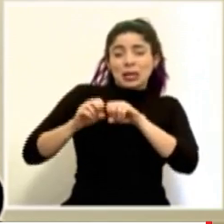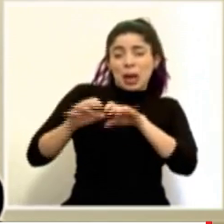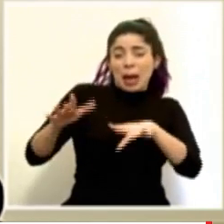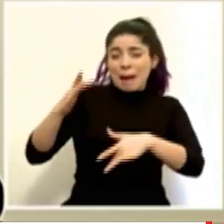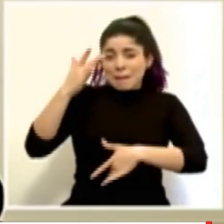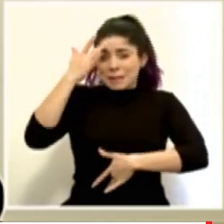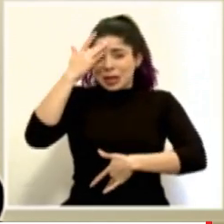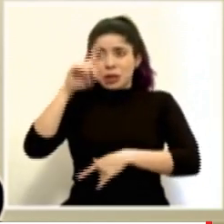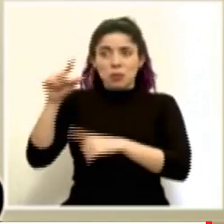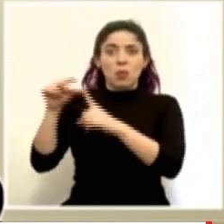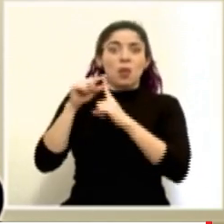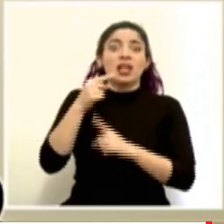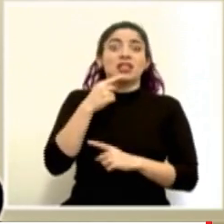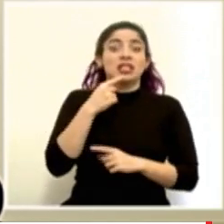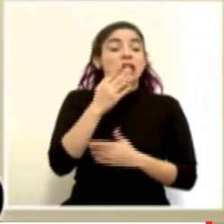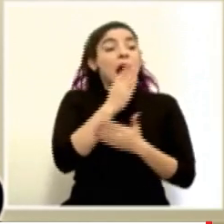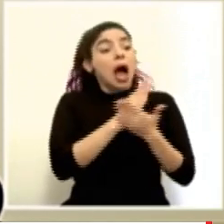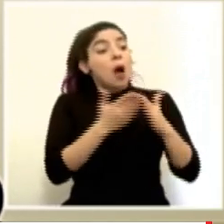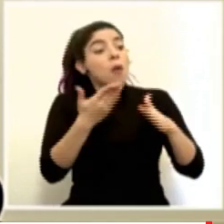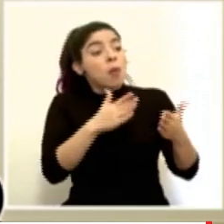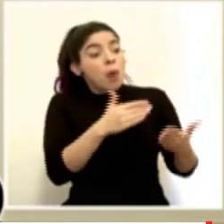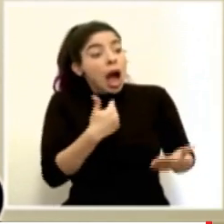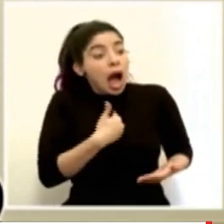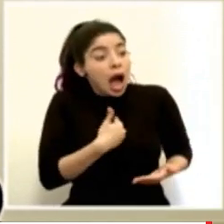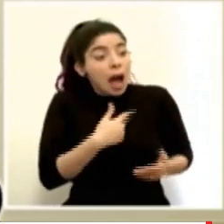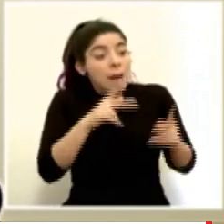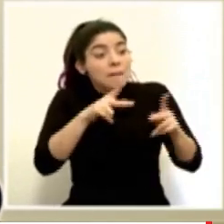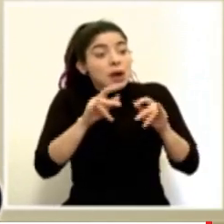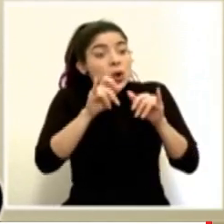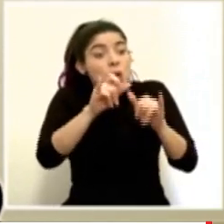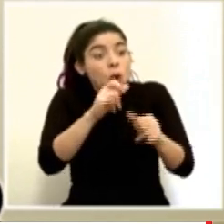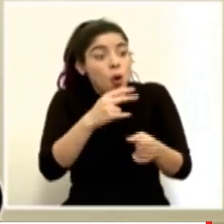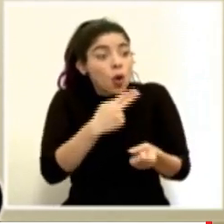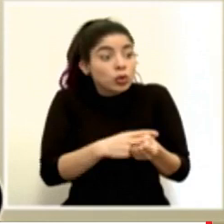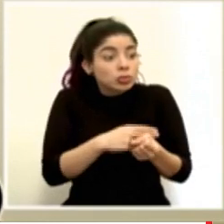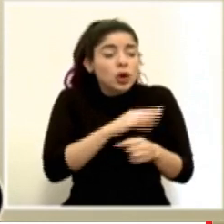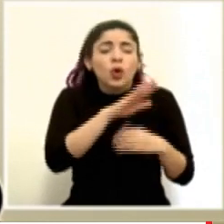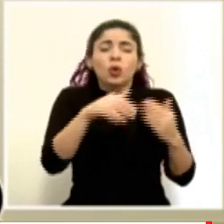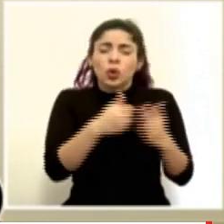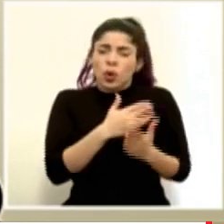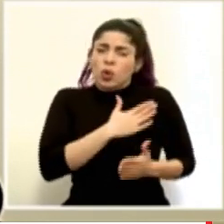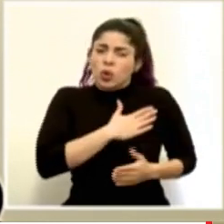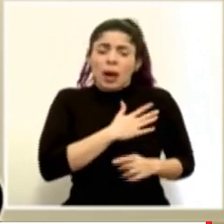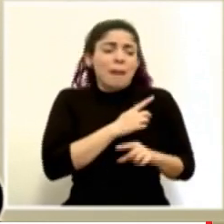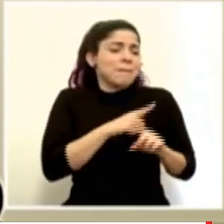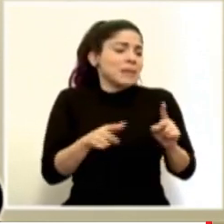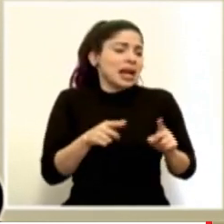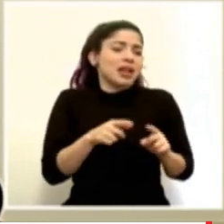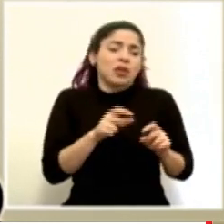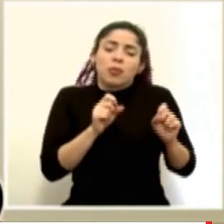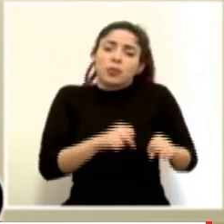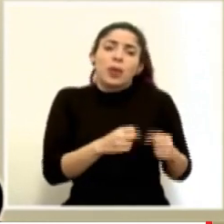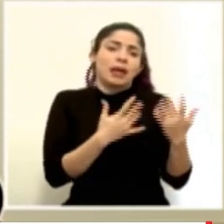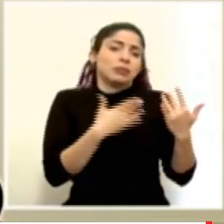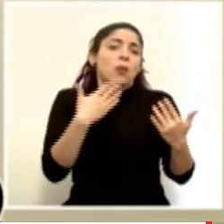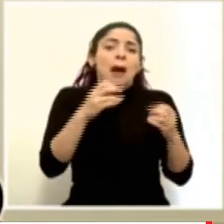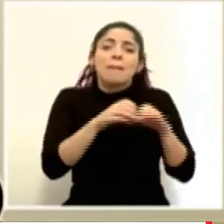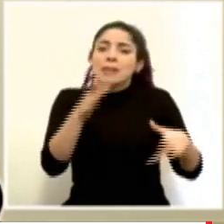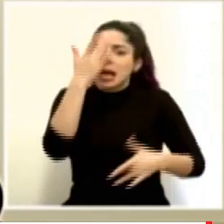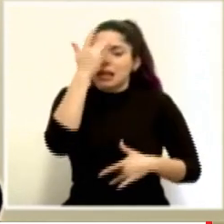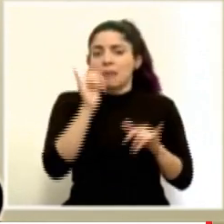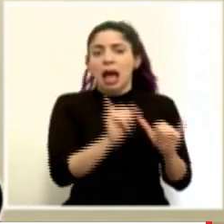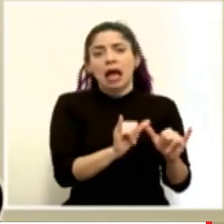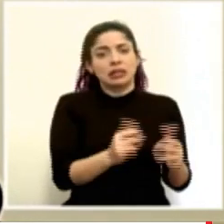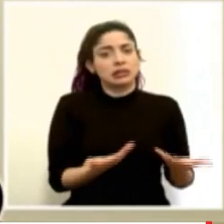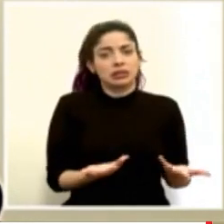dicho, aunque sigan habiendo fallecimientos y personas internadas en UCI, todas muy lamentables, eso es algo esperable en medio de una pandemia